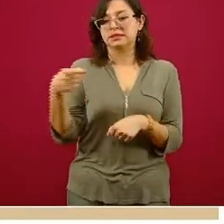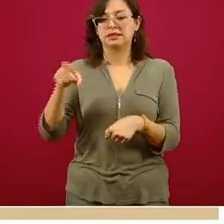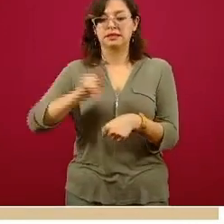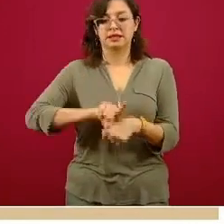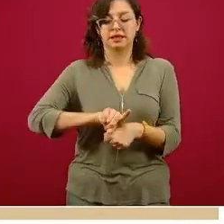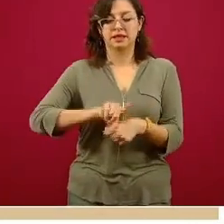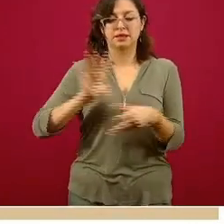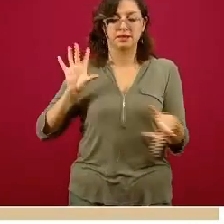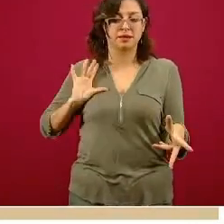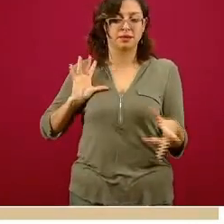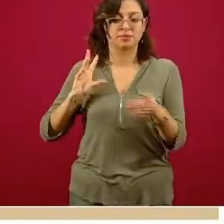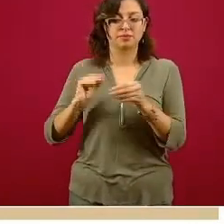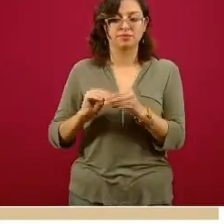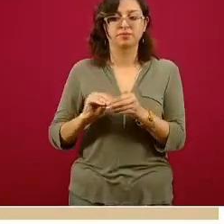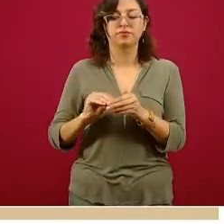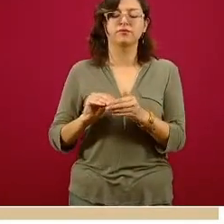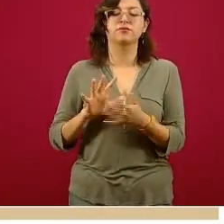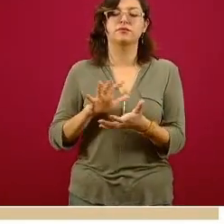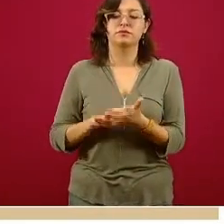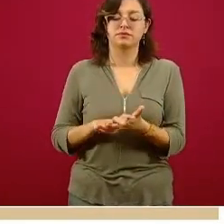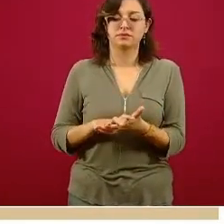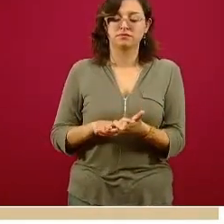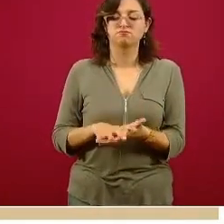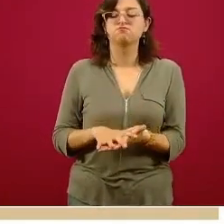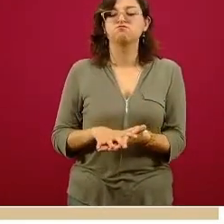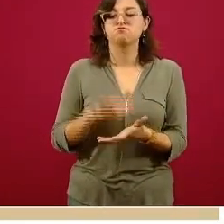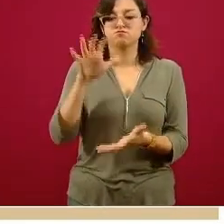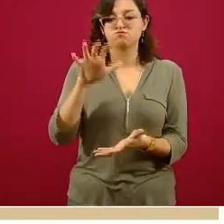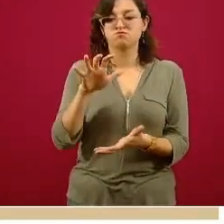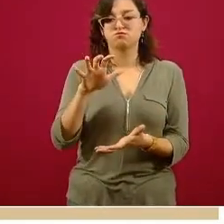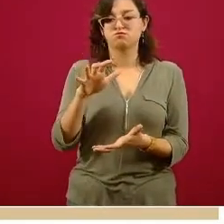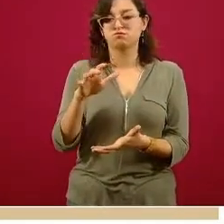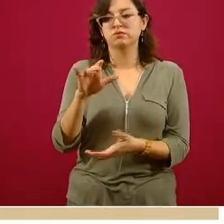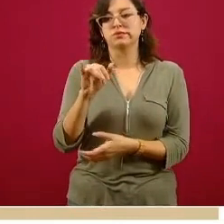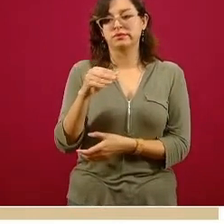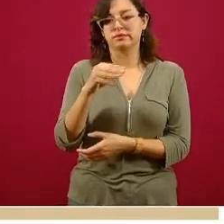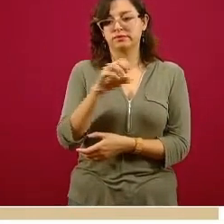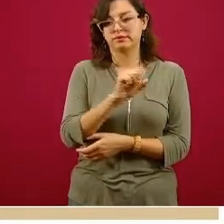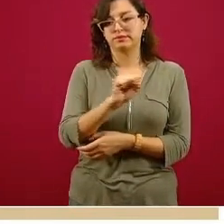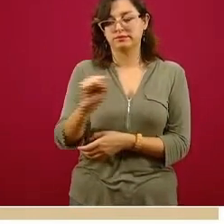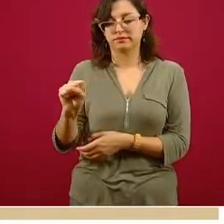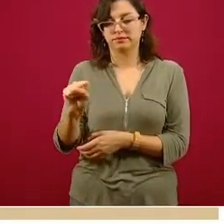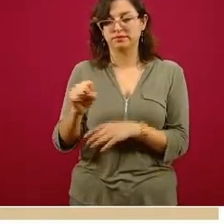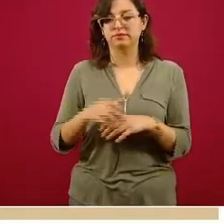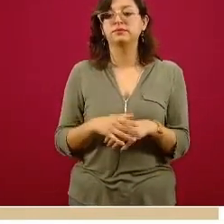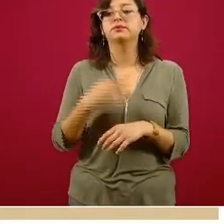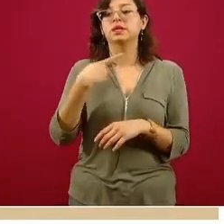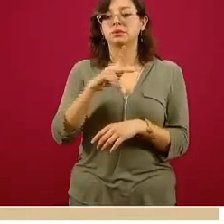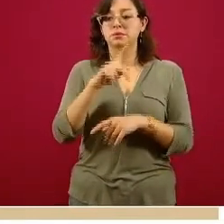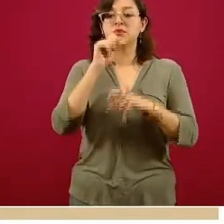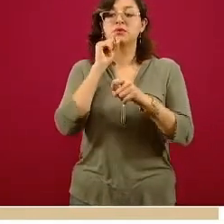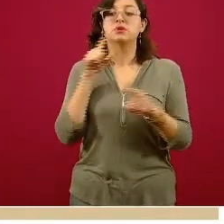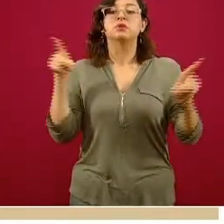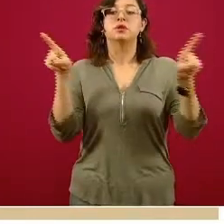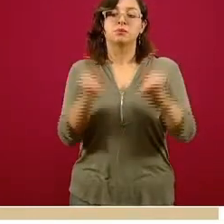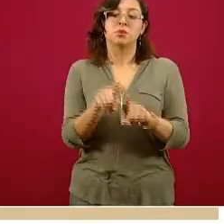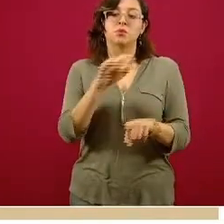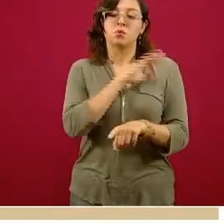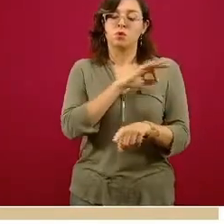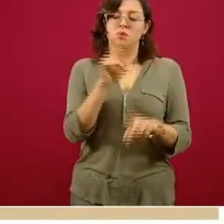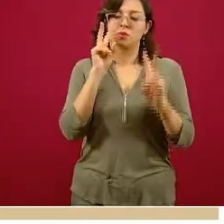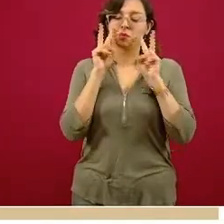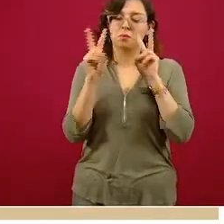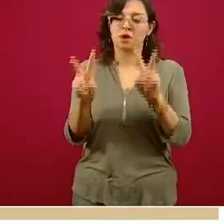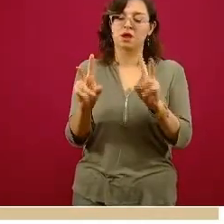que también la mayoría de ellas se concentran en el Instituto Mexicano del Seguro Social, pero también podemos aquí más claramente